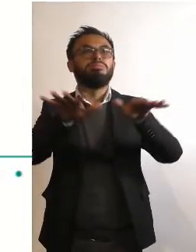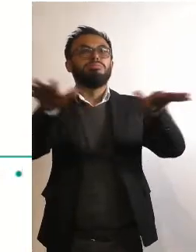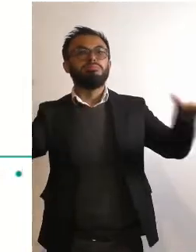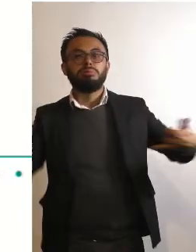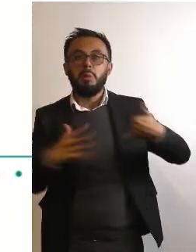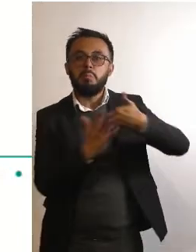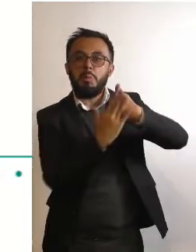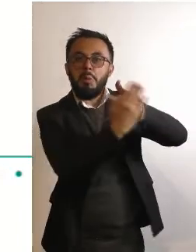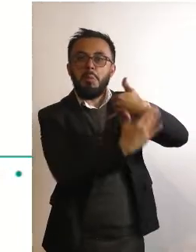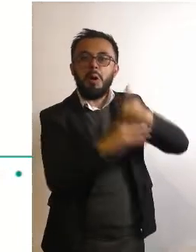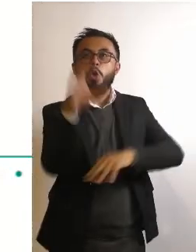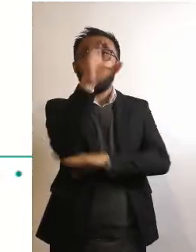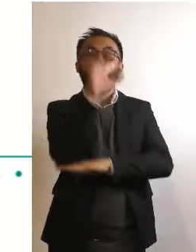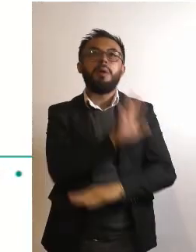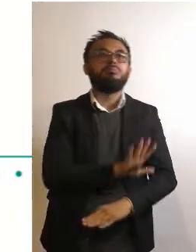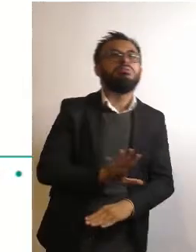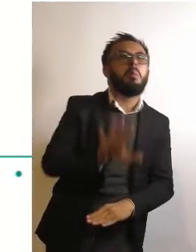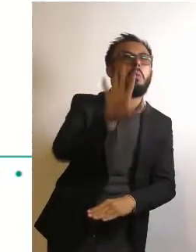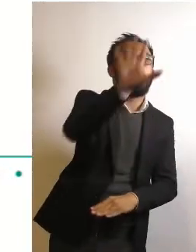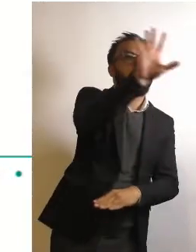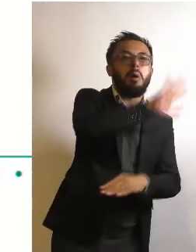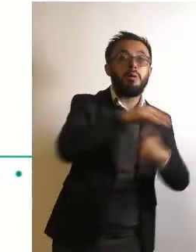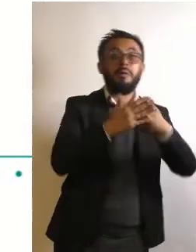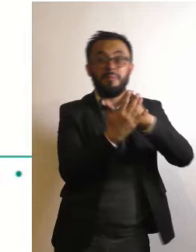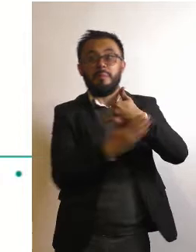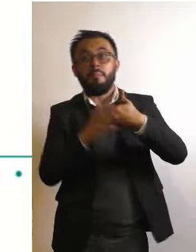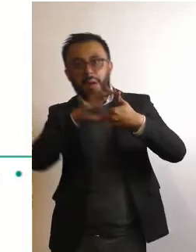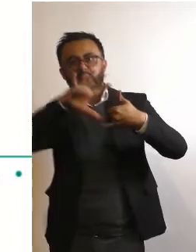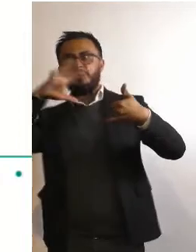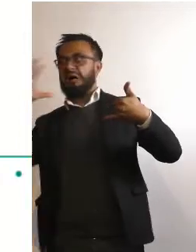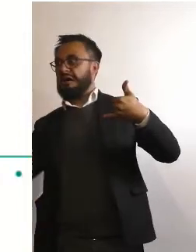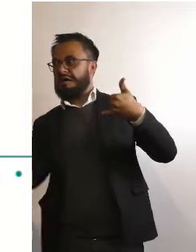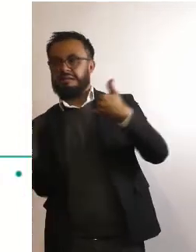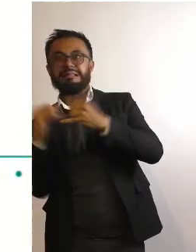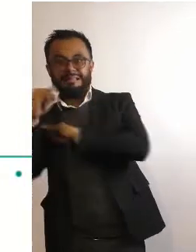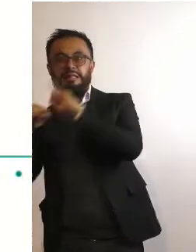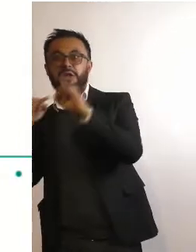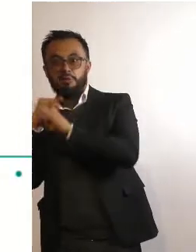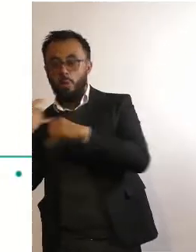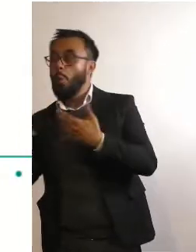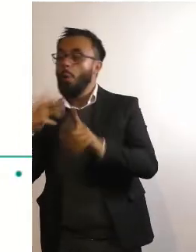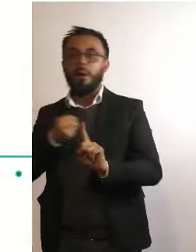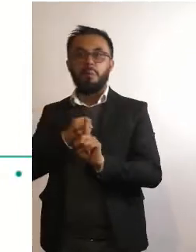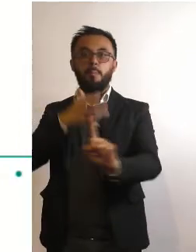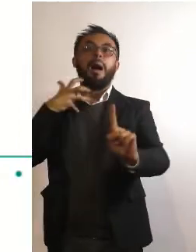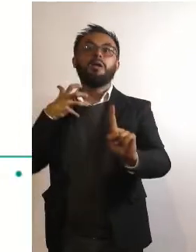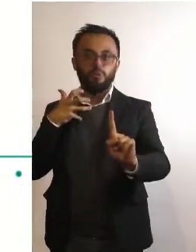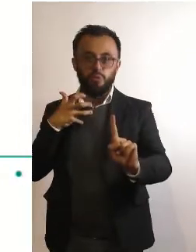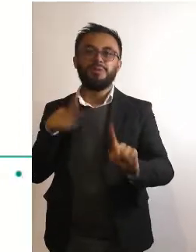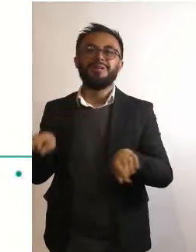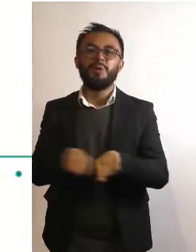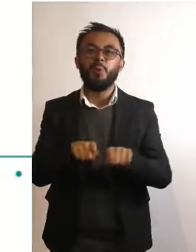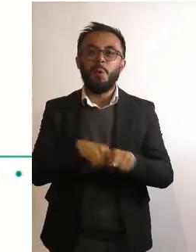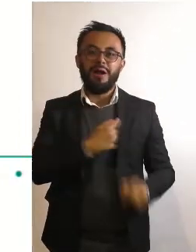internacional. Se implementaron las insignias digitales y se han otorgado